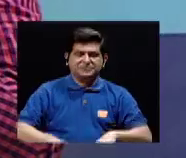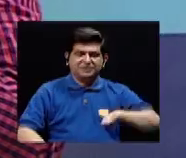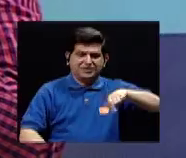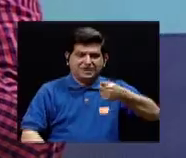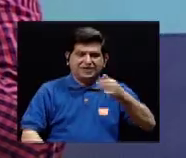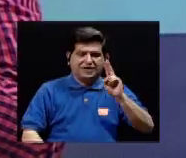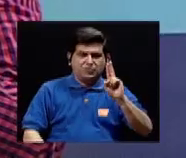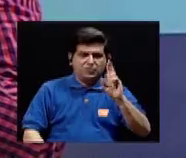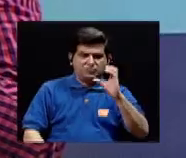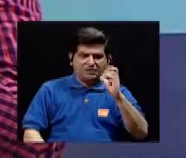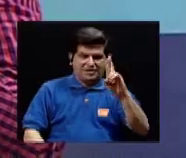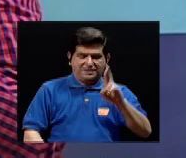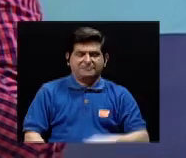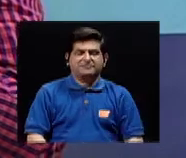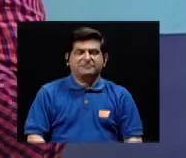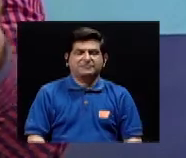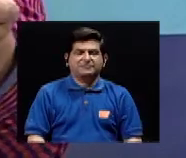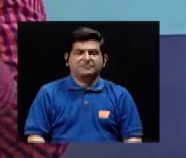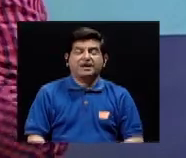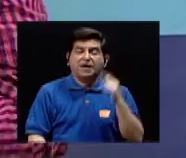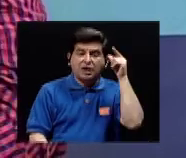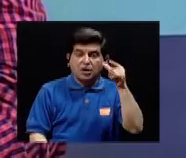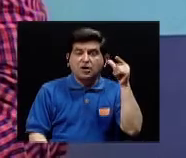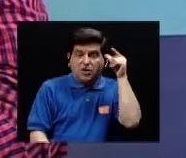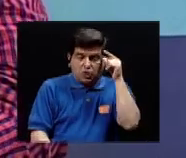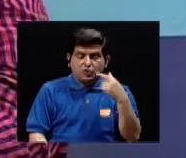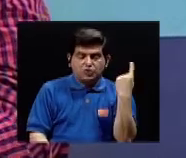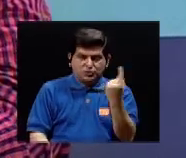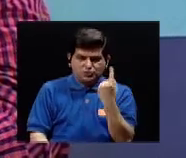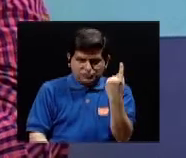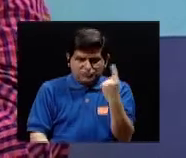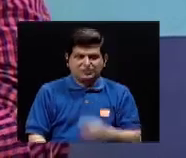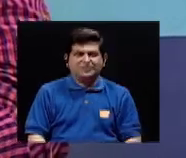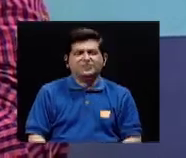en el canal de la Universidad de Costa Rica y, por supuesto,